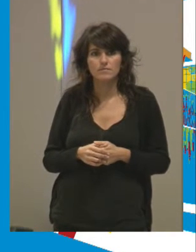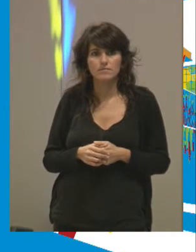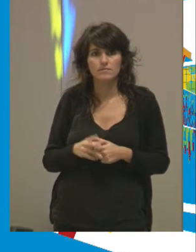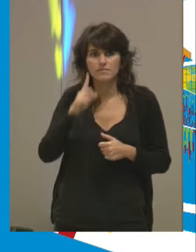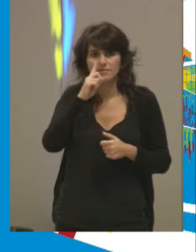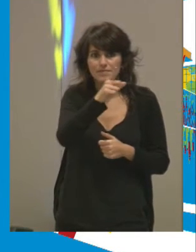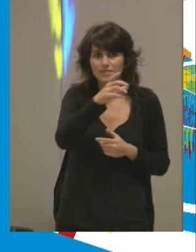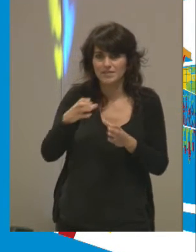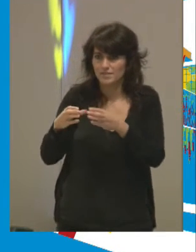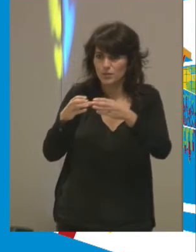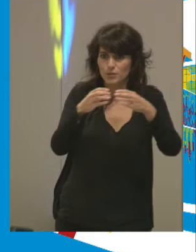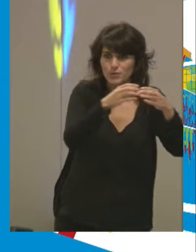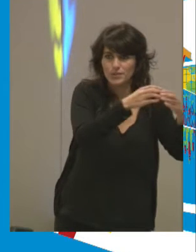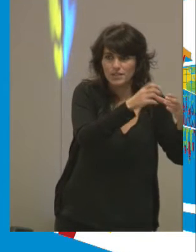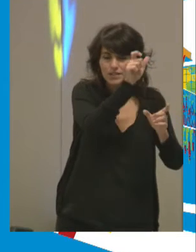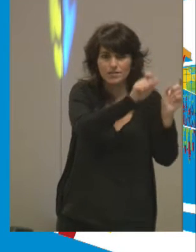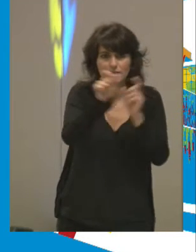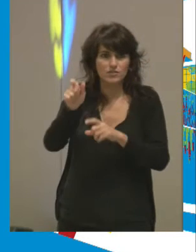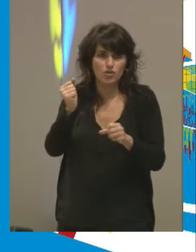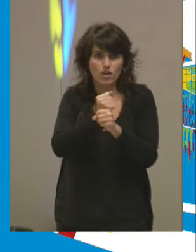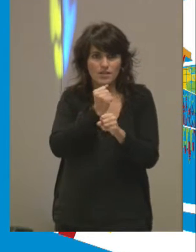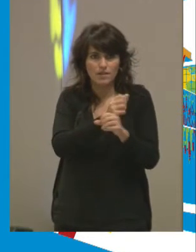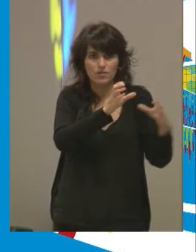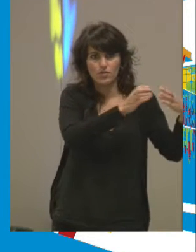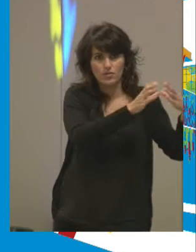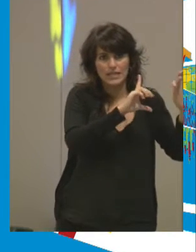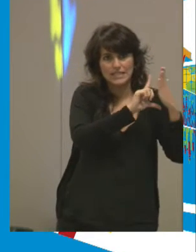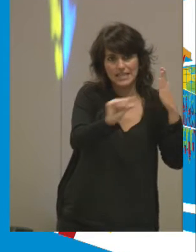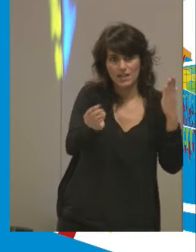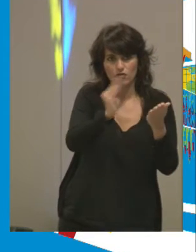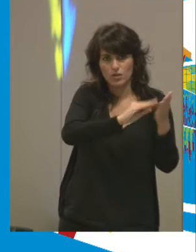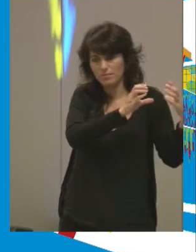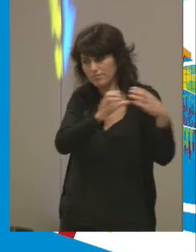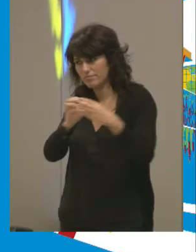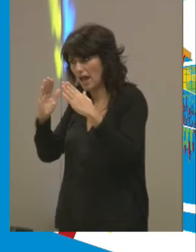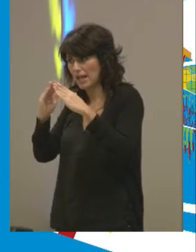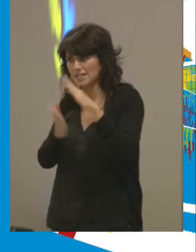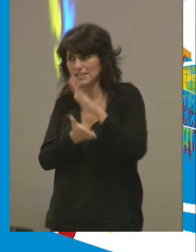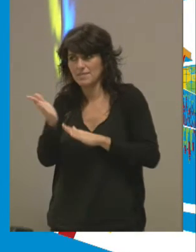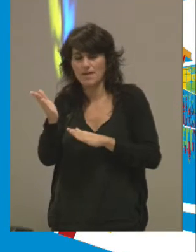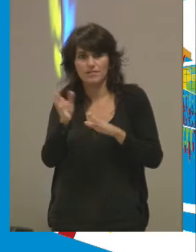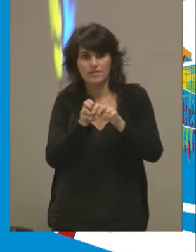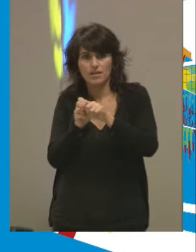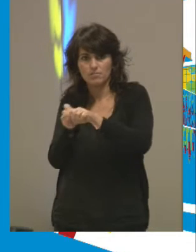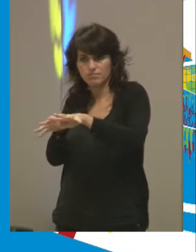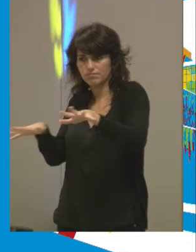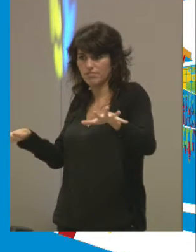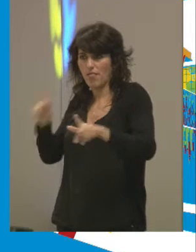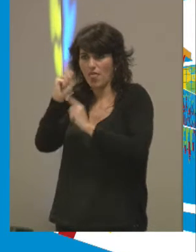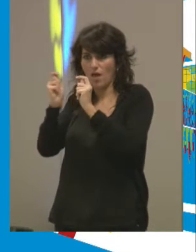Ahí va el último masa de personal y vuelven a salir, ahí van, de regreso a casa y se dispersan por todo el área de